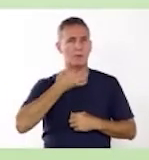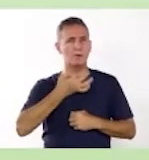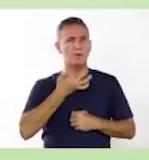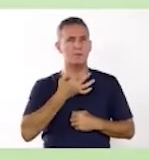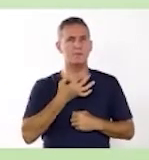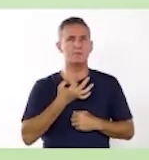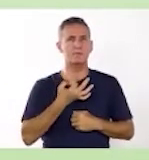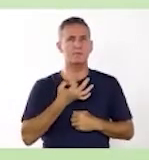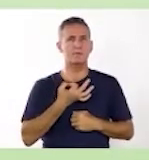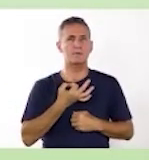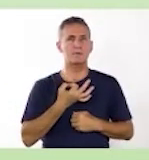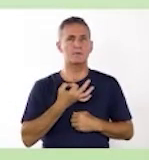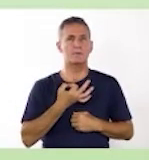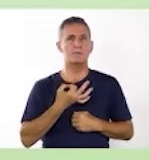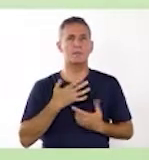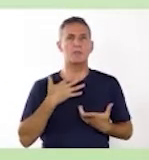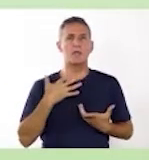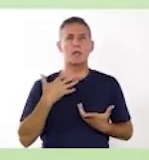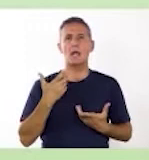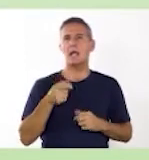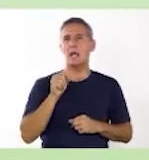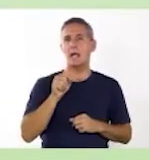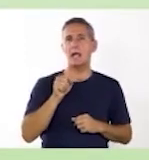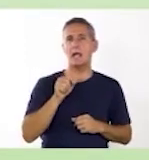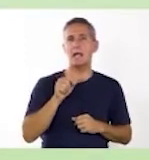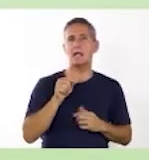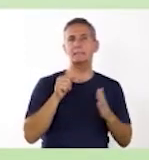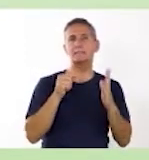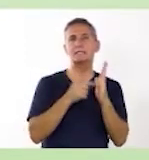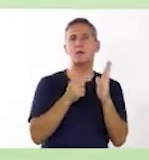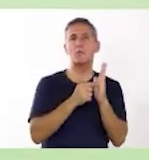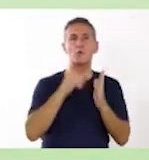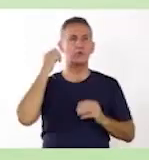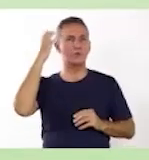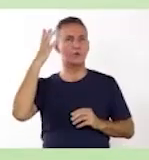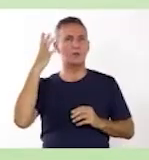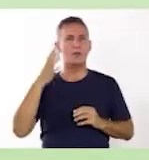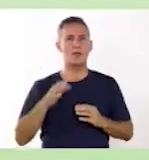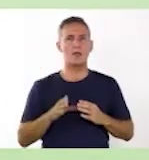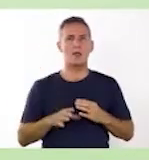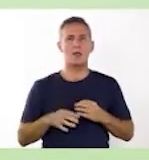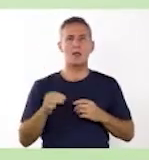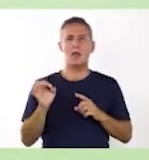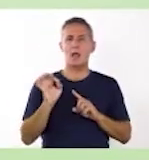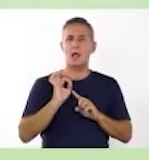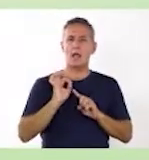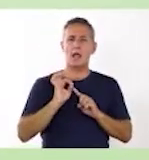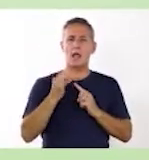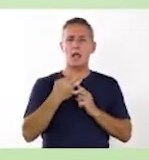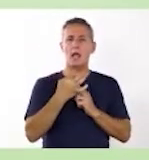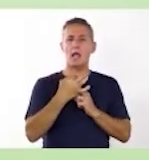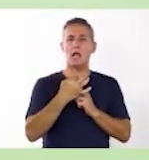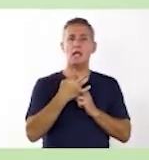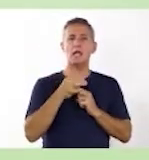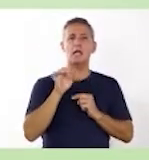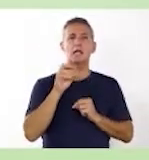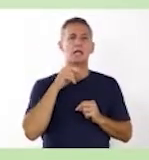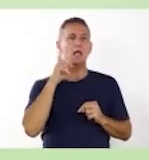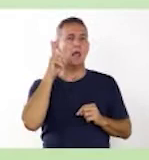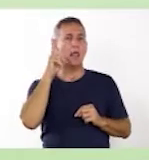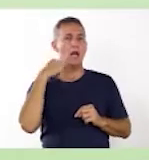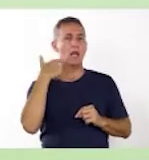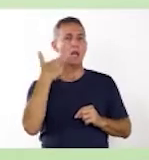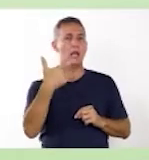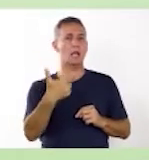exotismo. También tenemos elegancia en el lenguaje, cuando él habla del encaje, cuando él dice